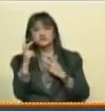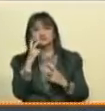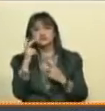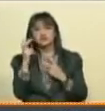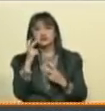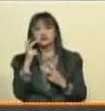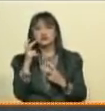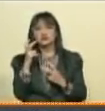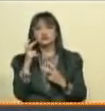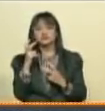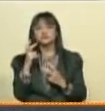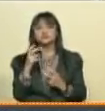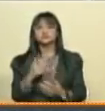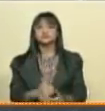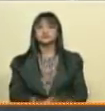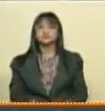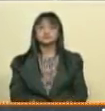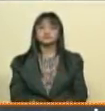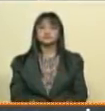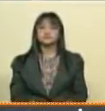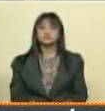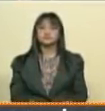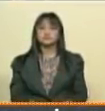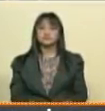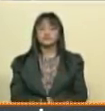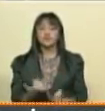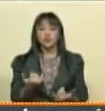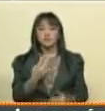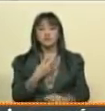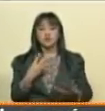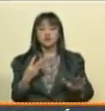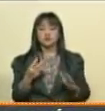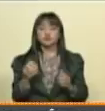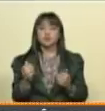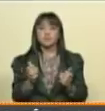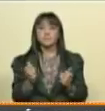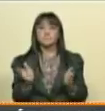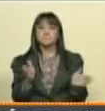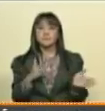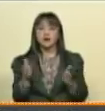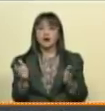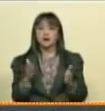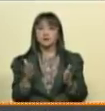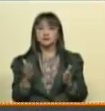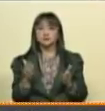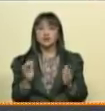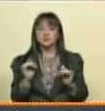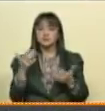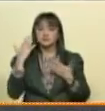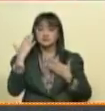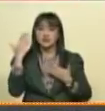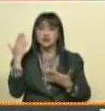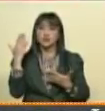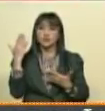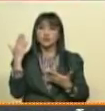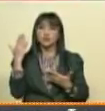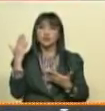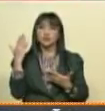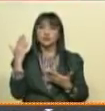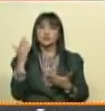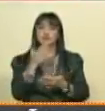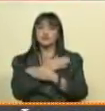allá de nuestras fronteras. Hoy, 28 de marzo, no puedo comenzar este saludo, sino que